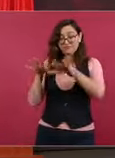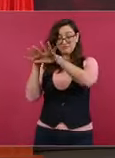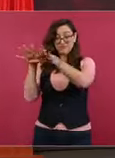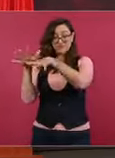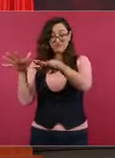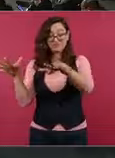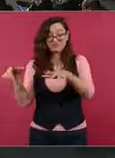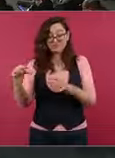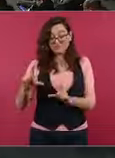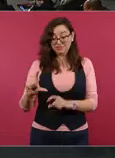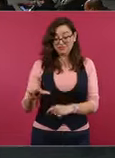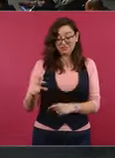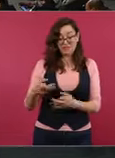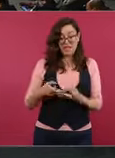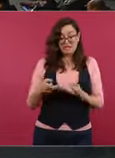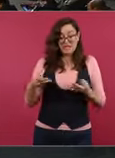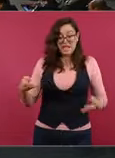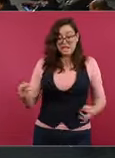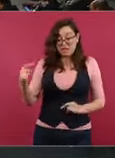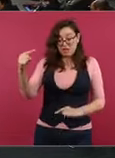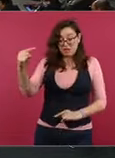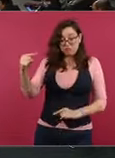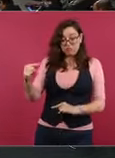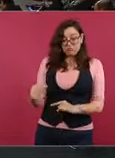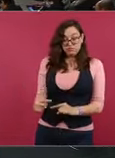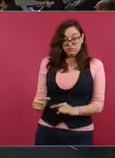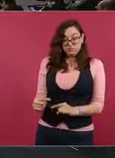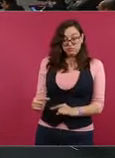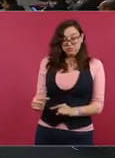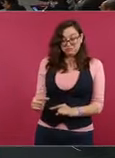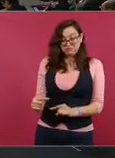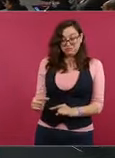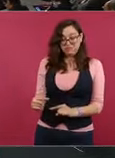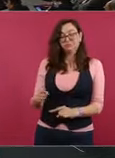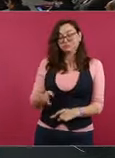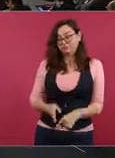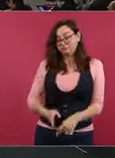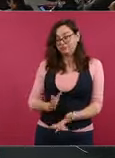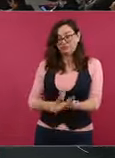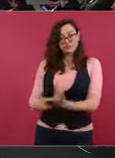que desde que llegó